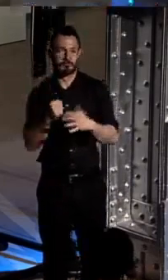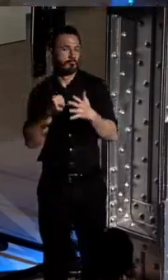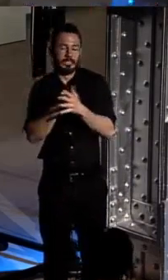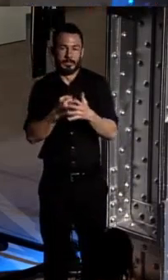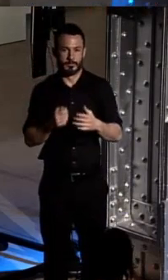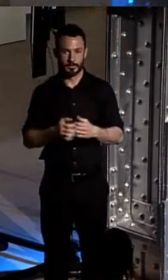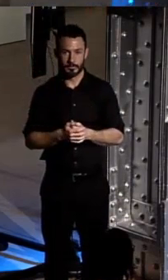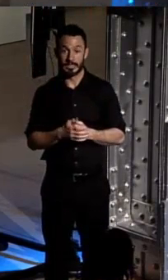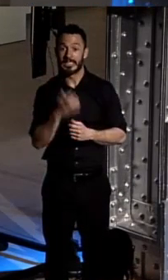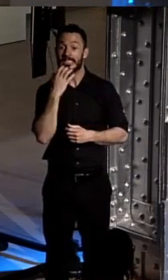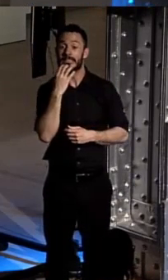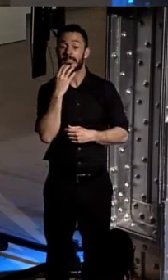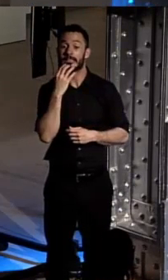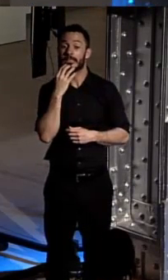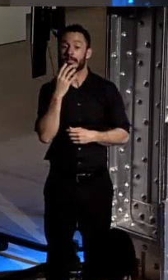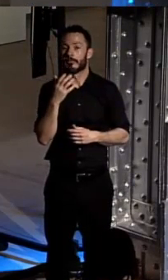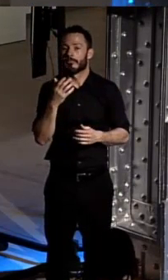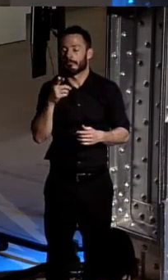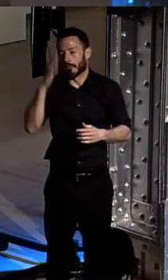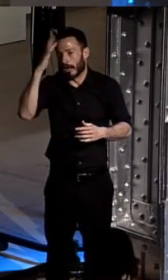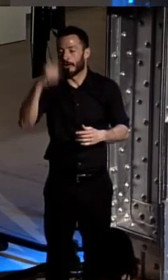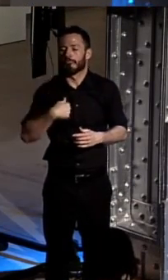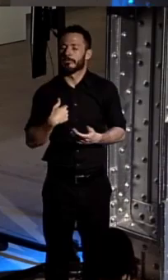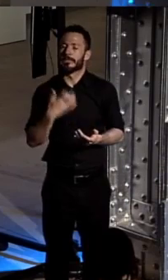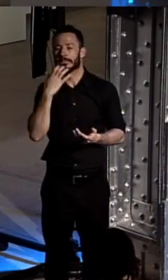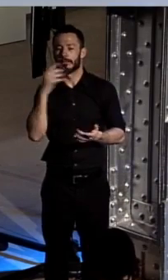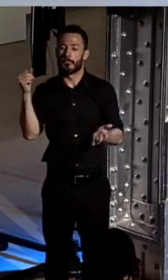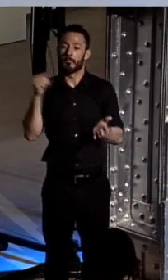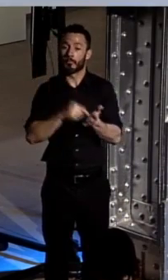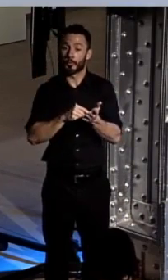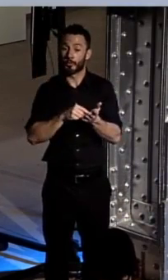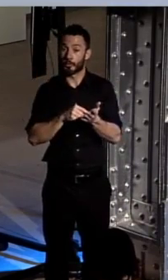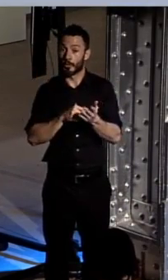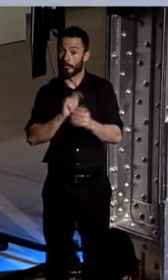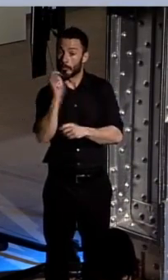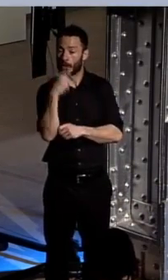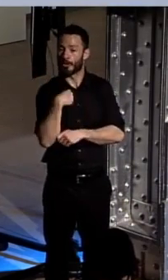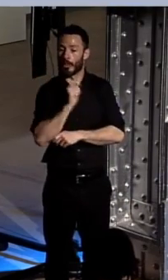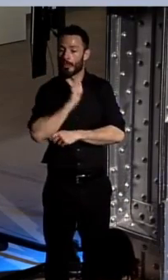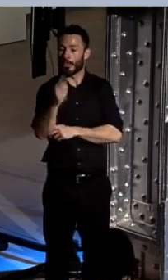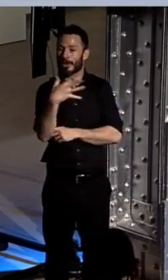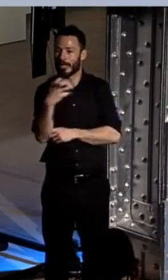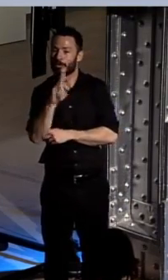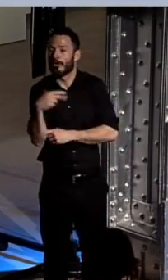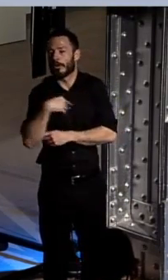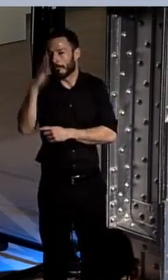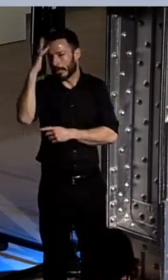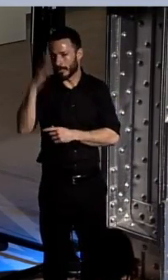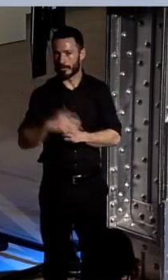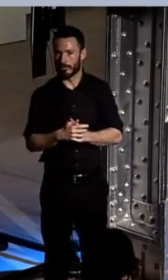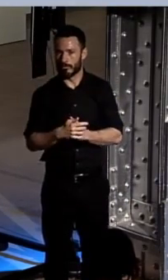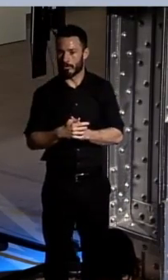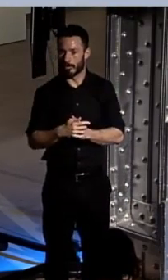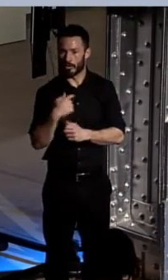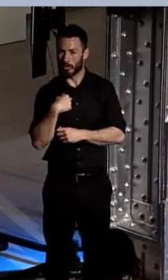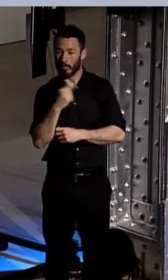cada punto que tengan, yo les doy 500 euros. Por ejemplo, por cada punto. El objetivo mío no es hacer más puntos que vos. El objetivo mío es hacer